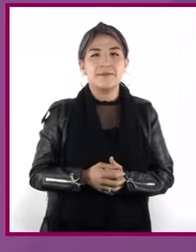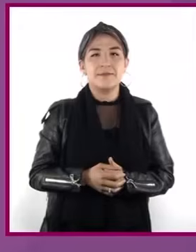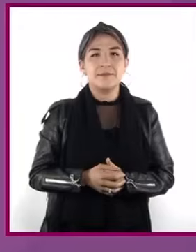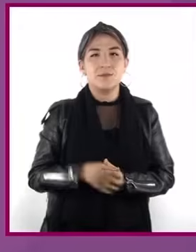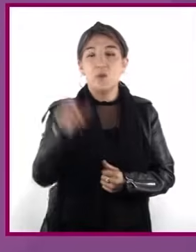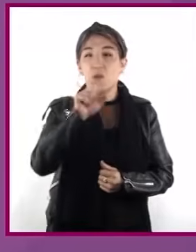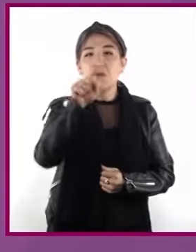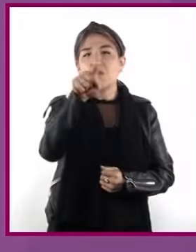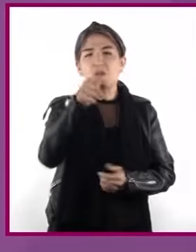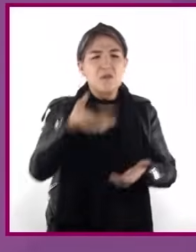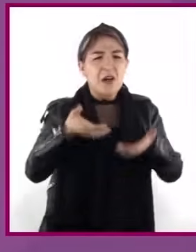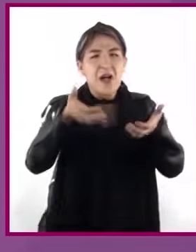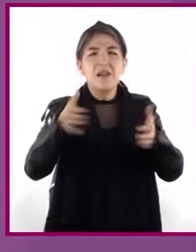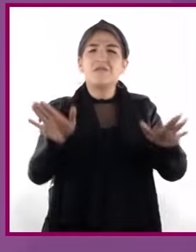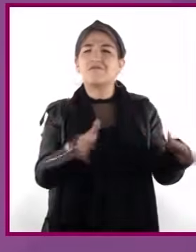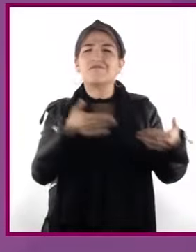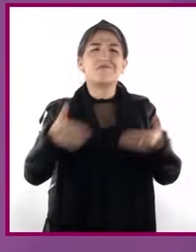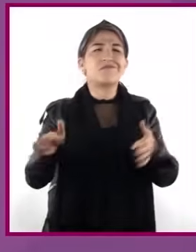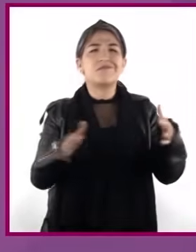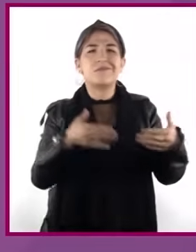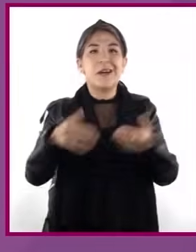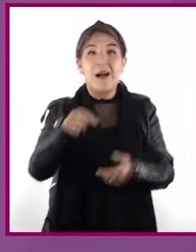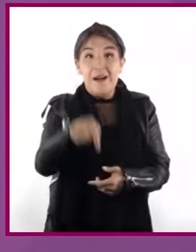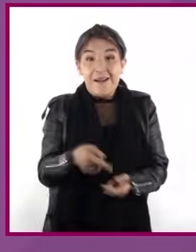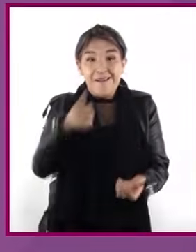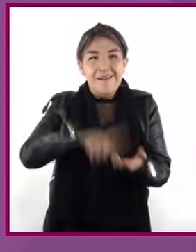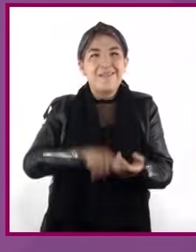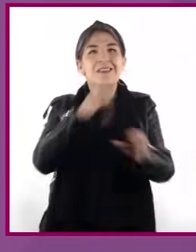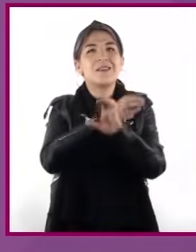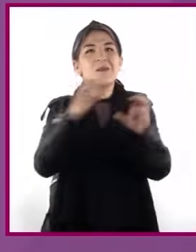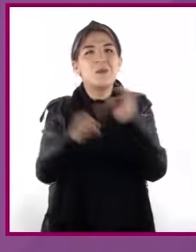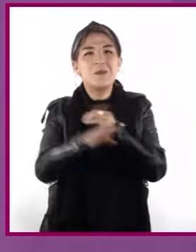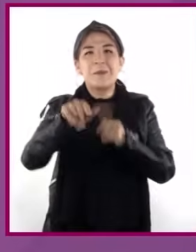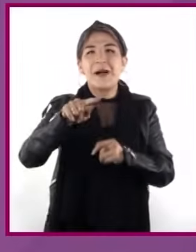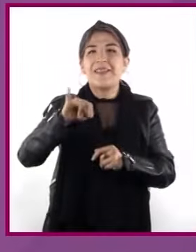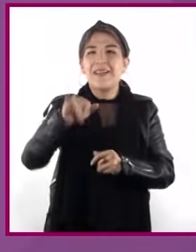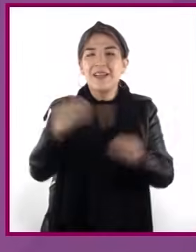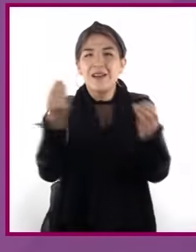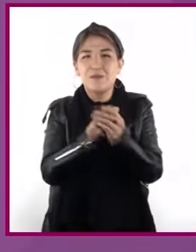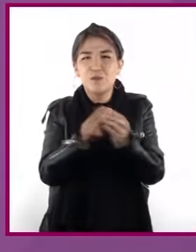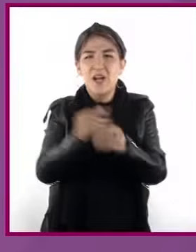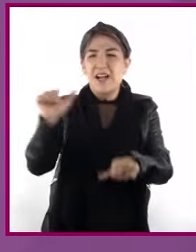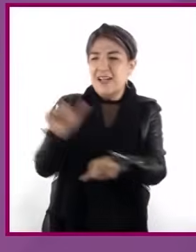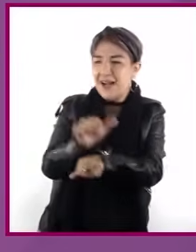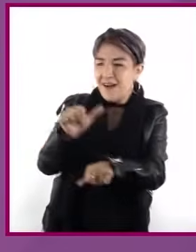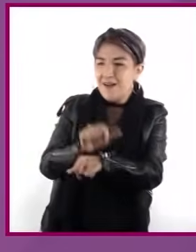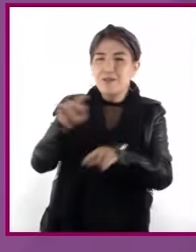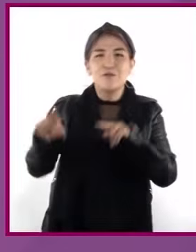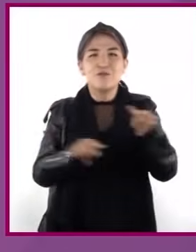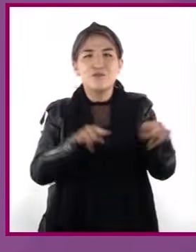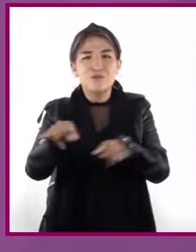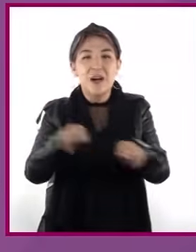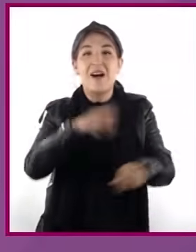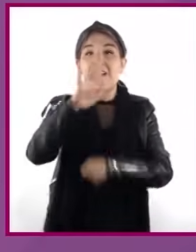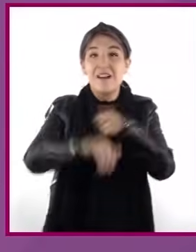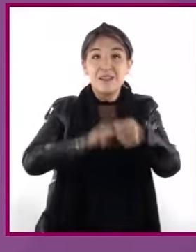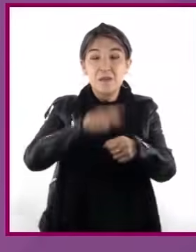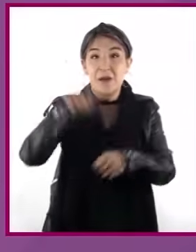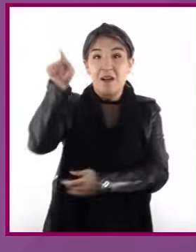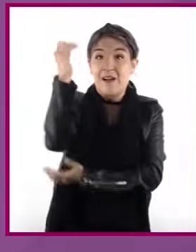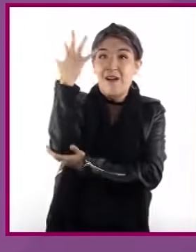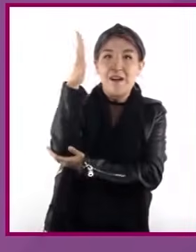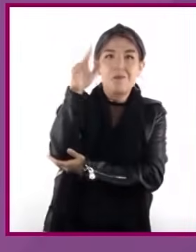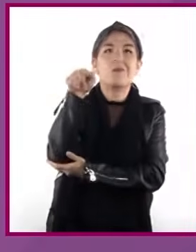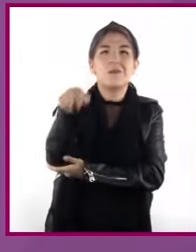Cuando caminamos por la calle, lo hacemos sobre materia. Los coches, los animales y estos árboles están hechos